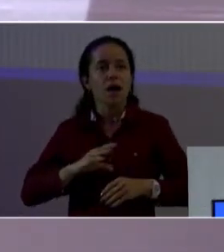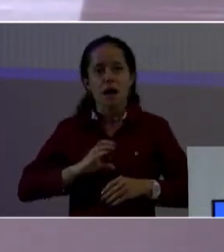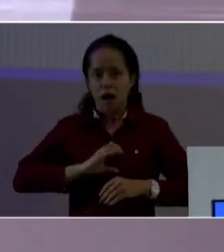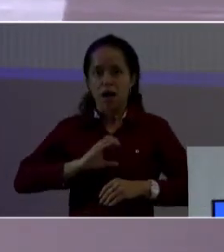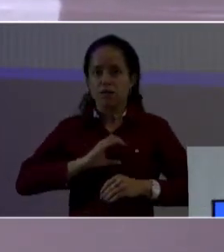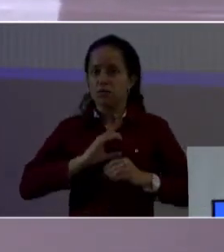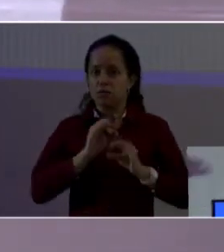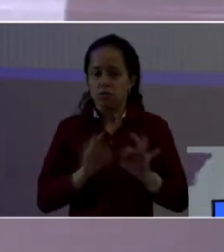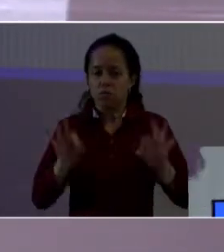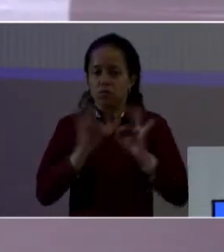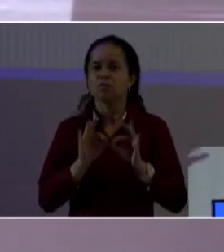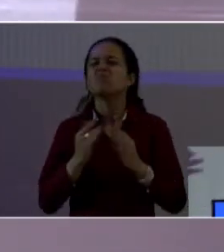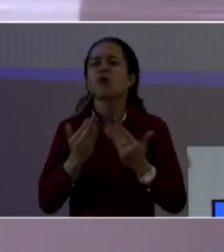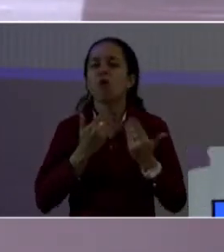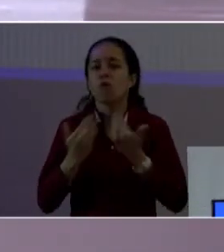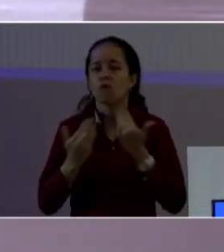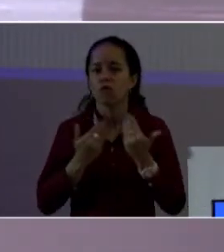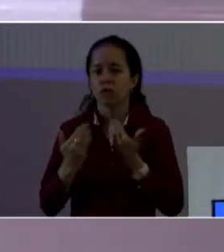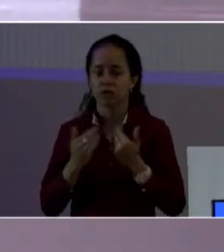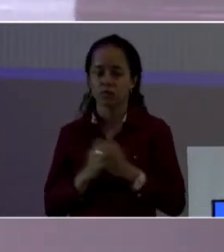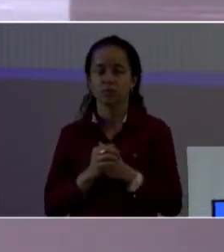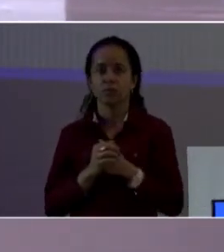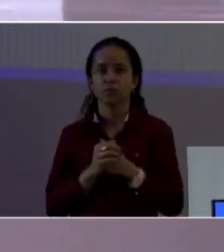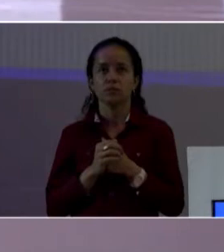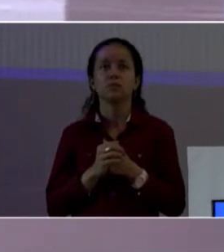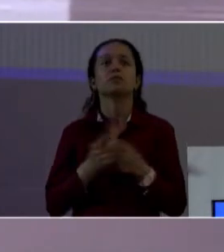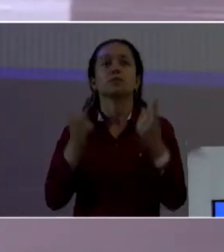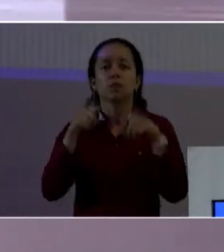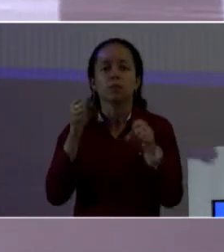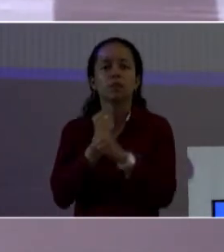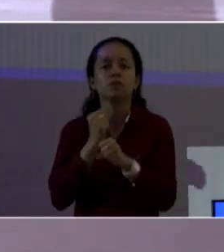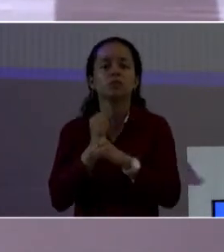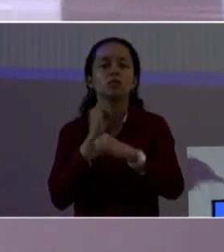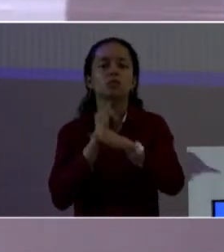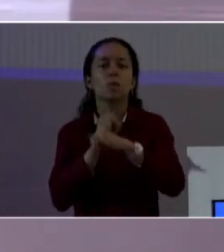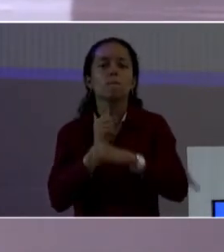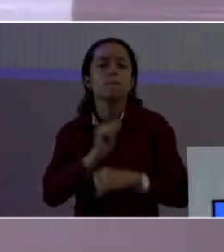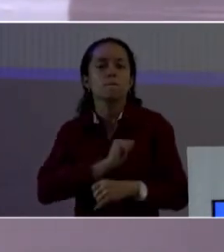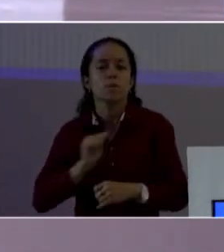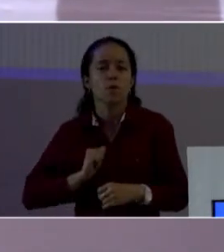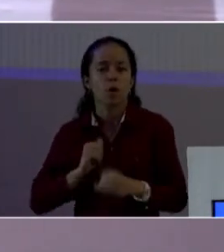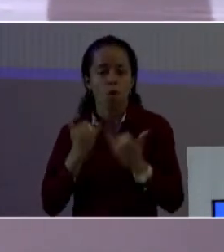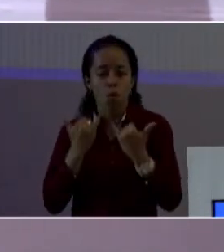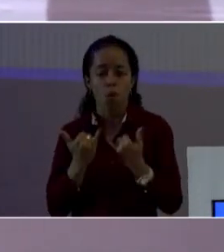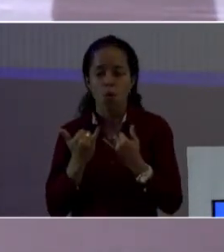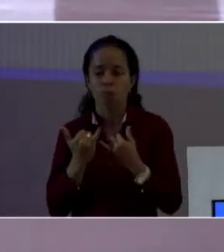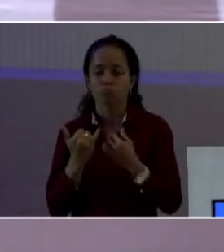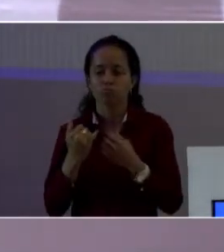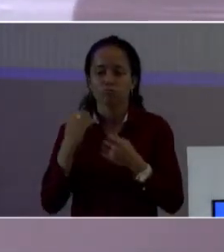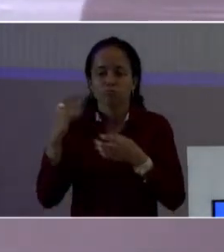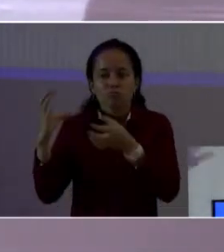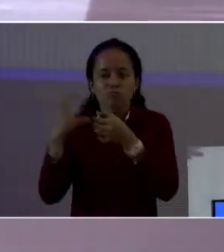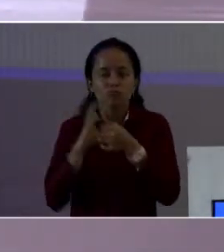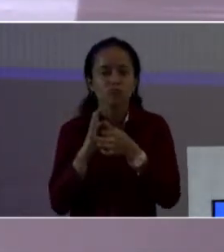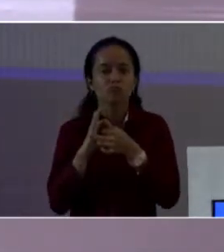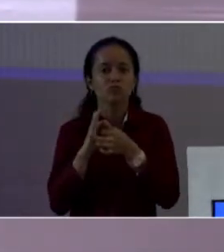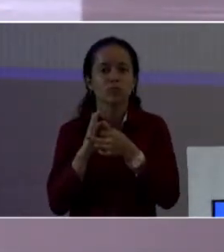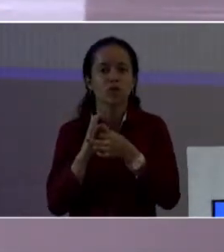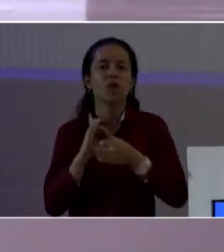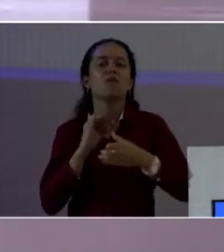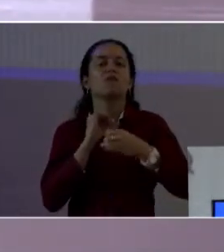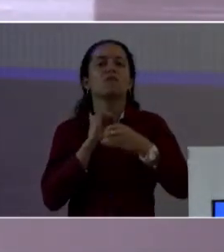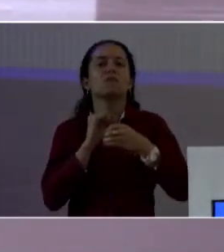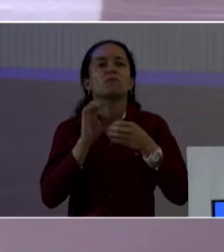es la generación de confianza. Al igual destaco el trabajo con la institución privada. Hoy tenemos un aliado muy importante, financiera como